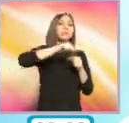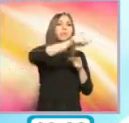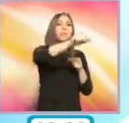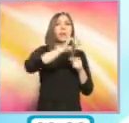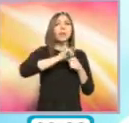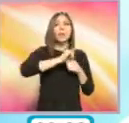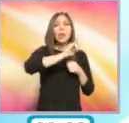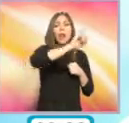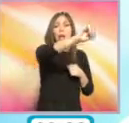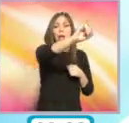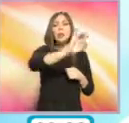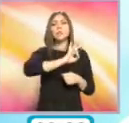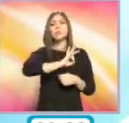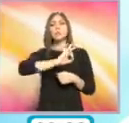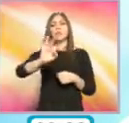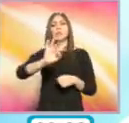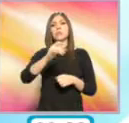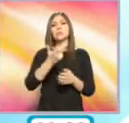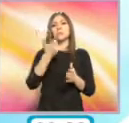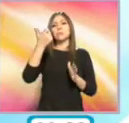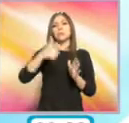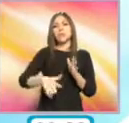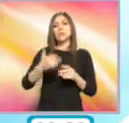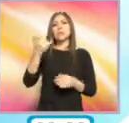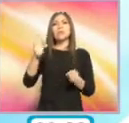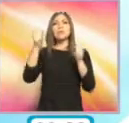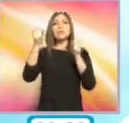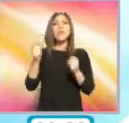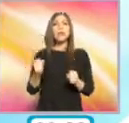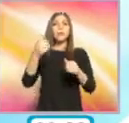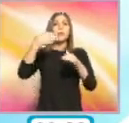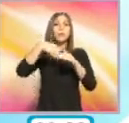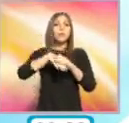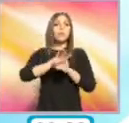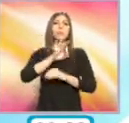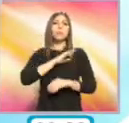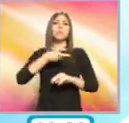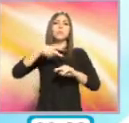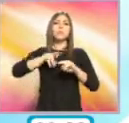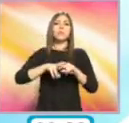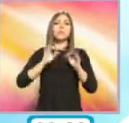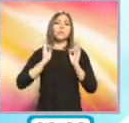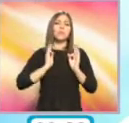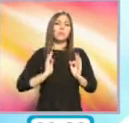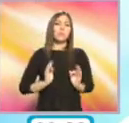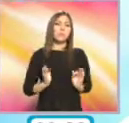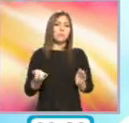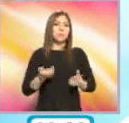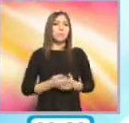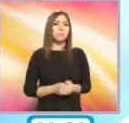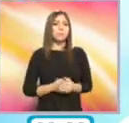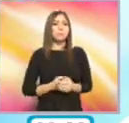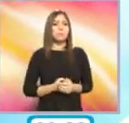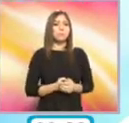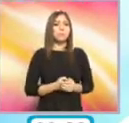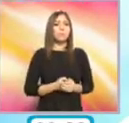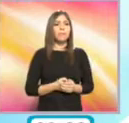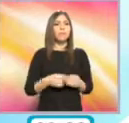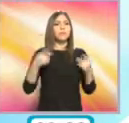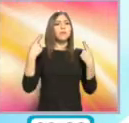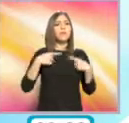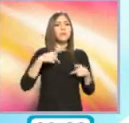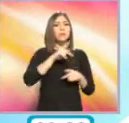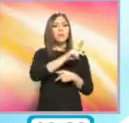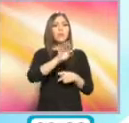autobuses. Y seguras, ¿no? Con todo este nuevo parque vehicular. Porque así puede ir uno muy cómodo La verdad es que uno puede pues ahí